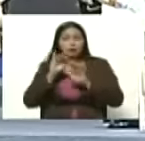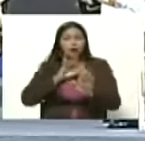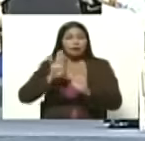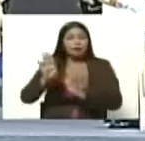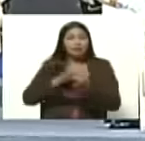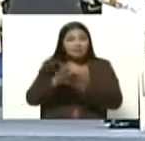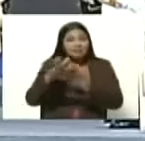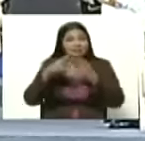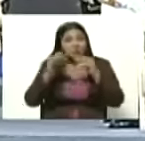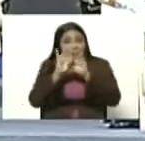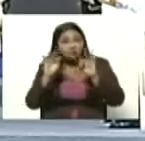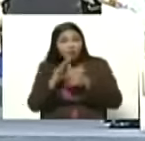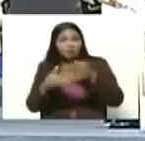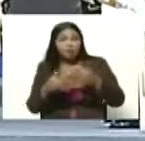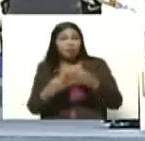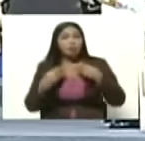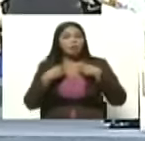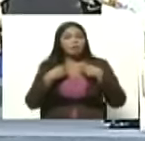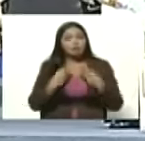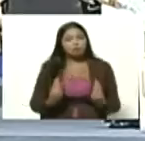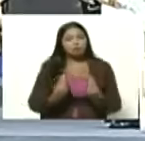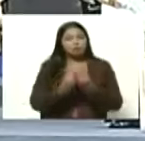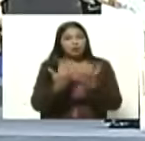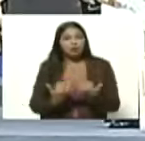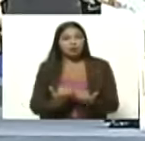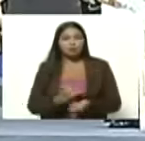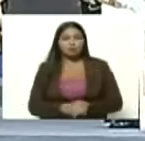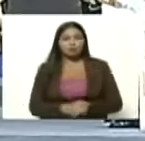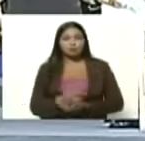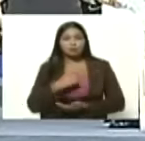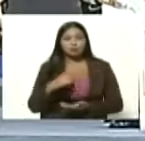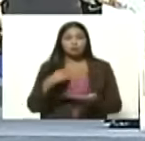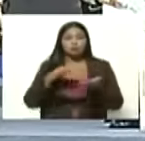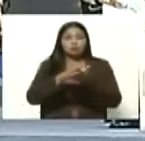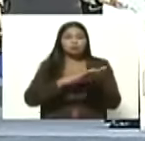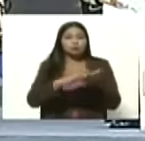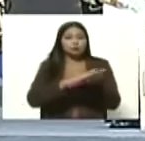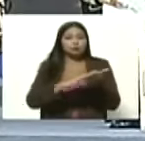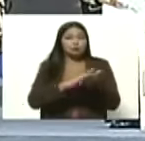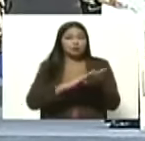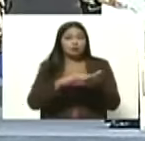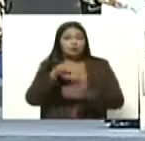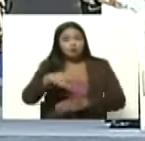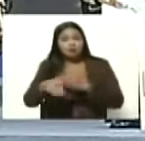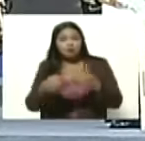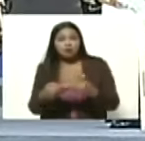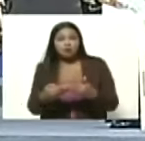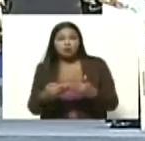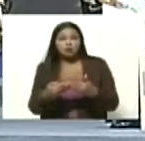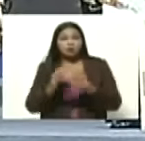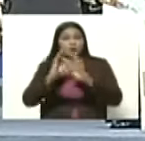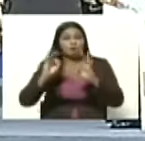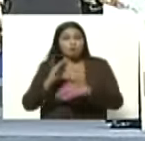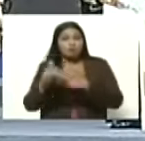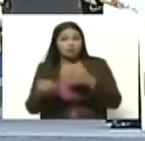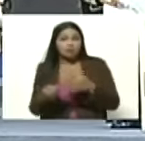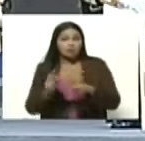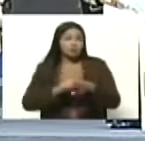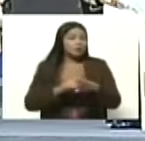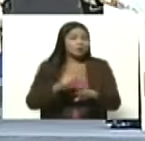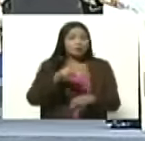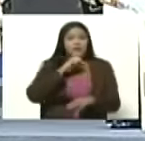lo que es la vida en común como también la recuperación del estado de bienestar social que ha sido el acerado en tiempos